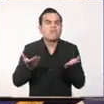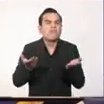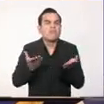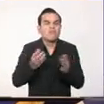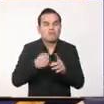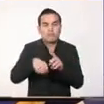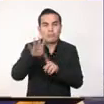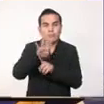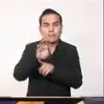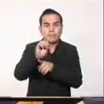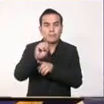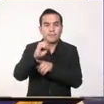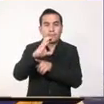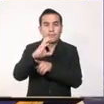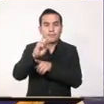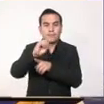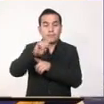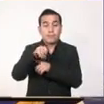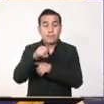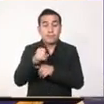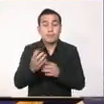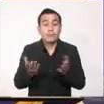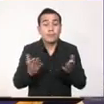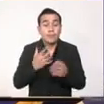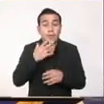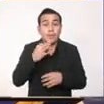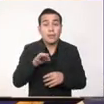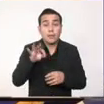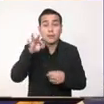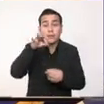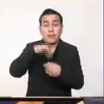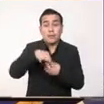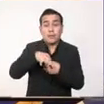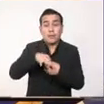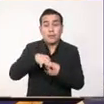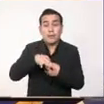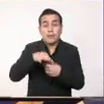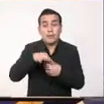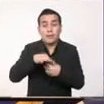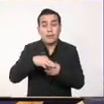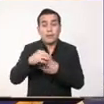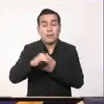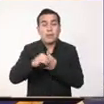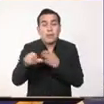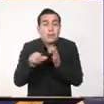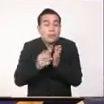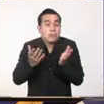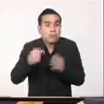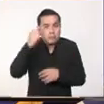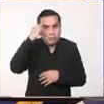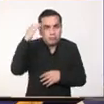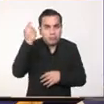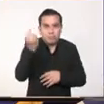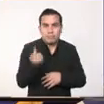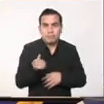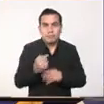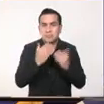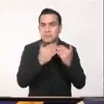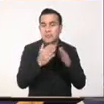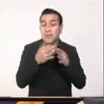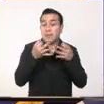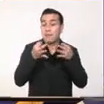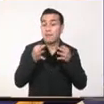corte suprema, depende cómo se llame en cada país, pues siempre son electos por políticos de diferentes